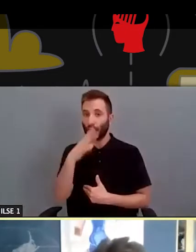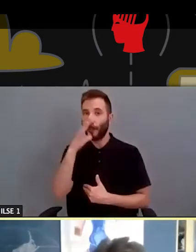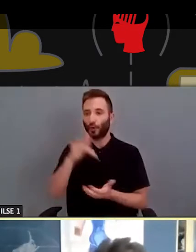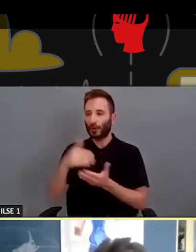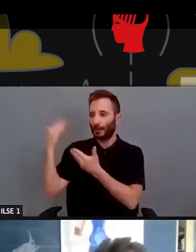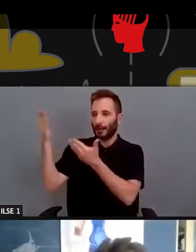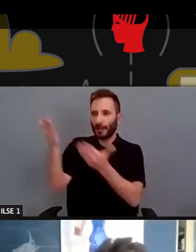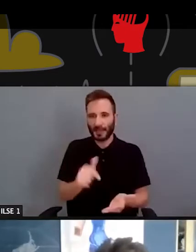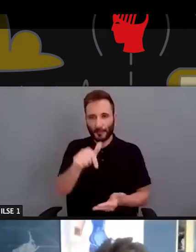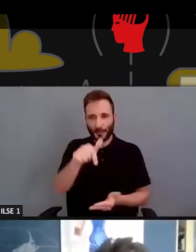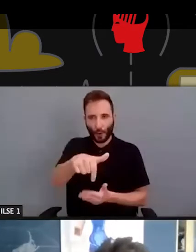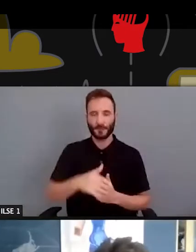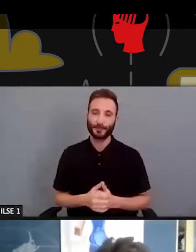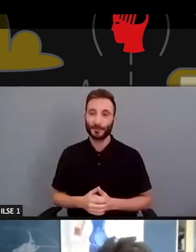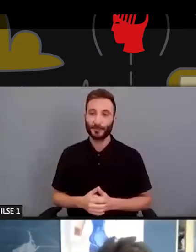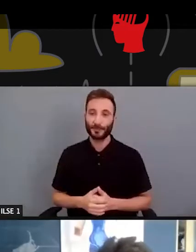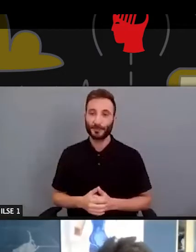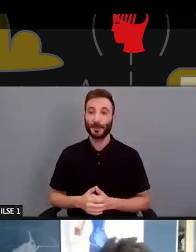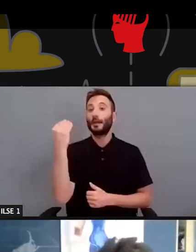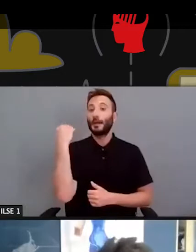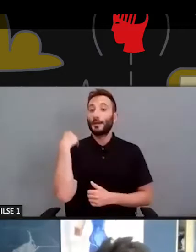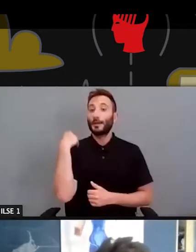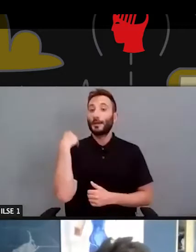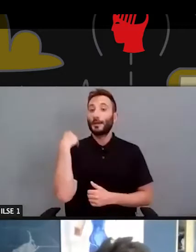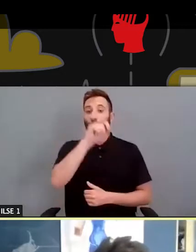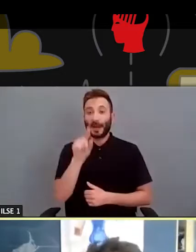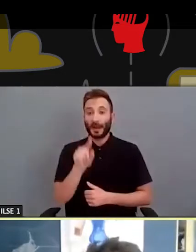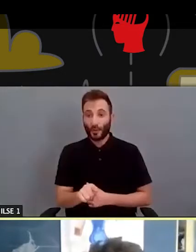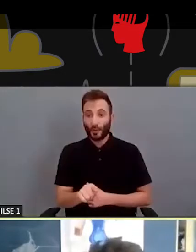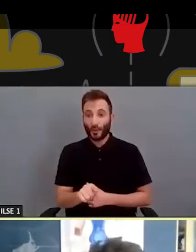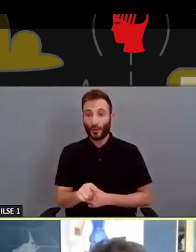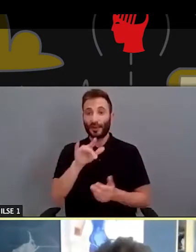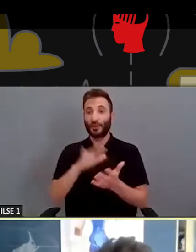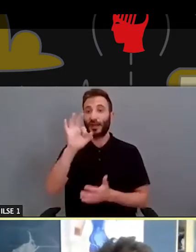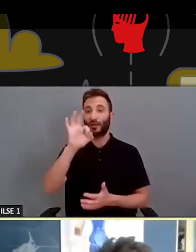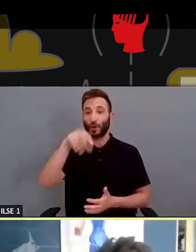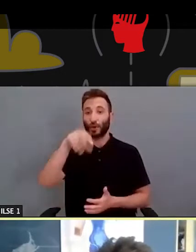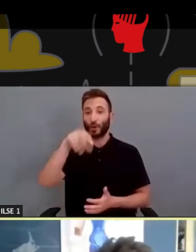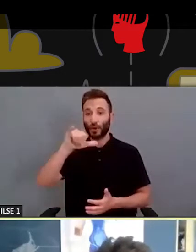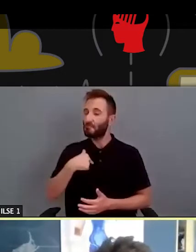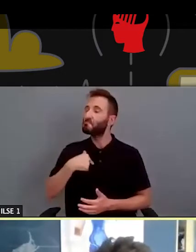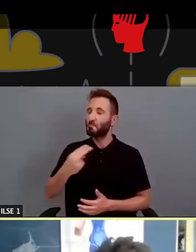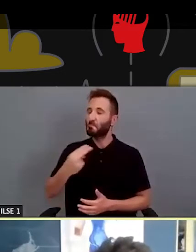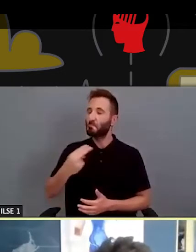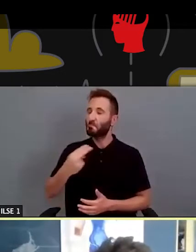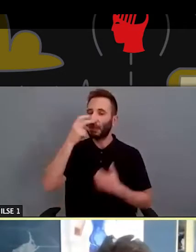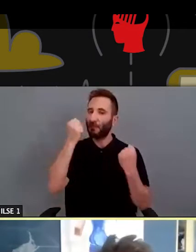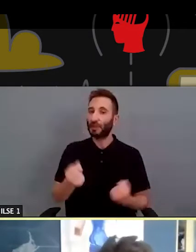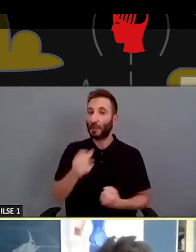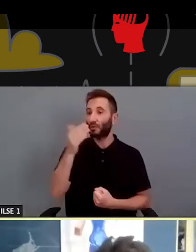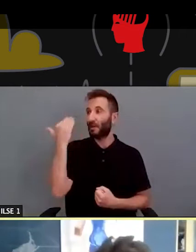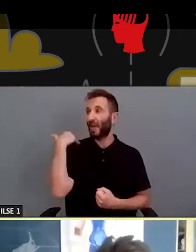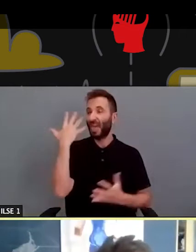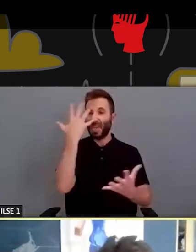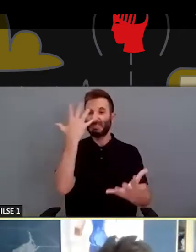invitación. La pregunta que está formulando Sonia es interesante porque hace unos 10